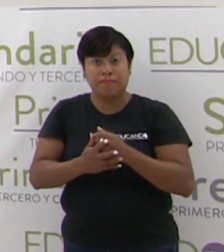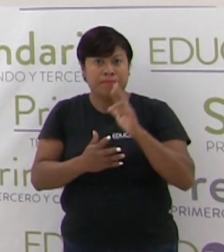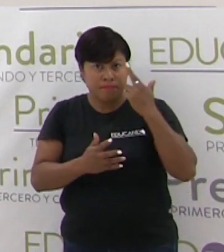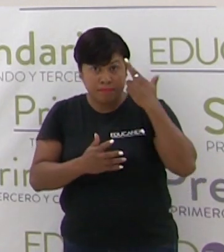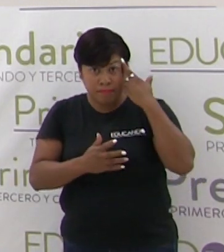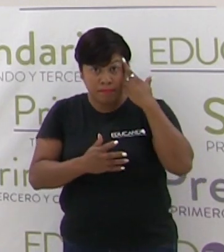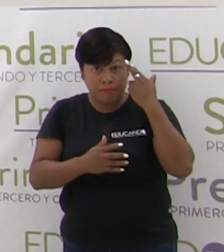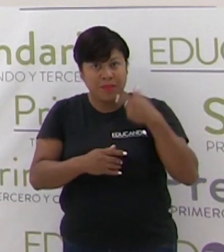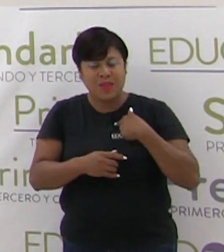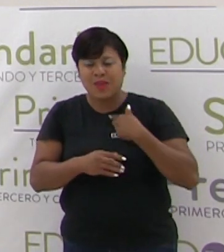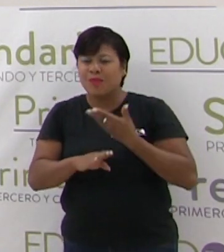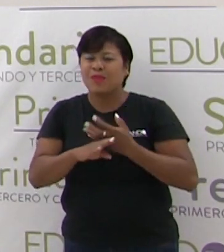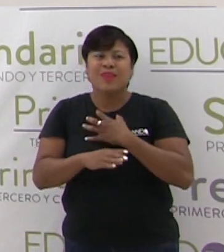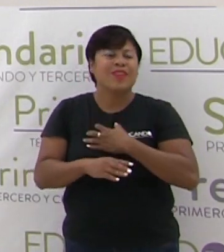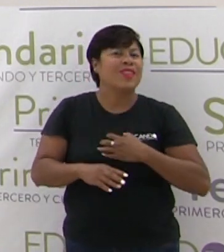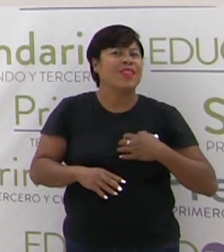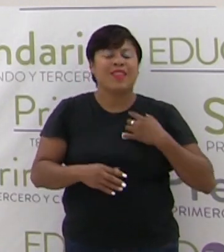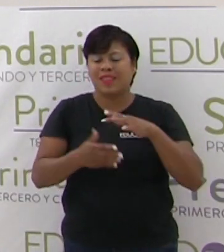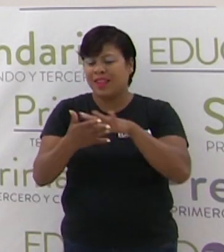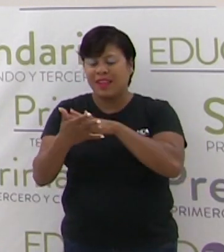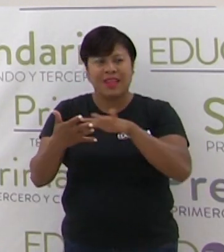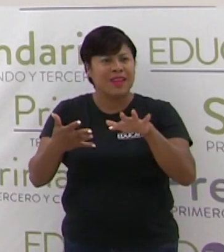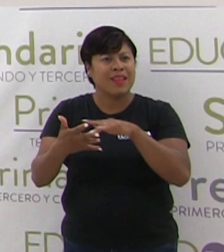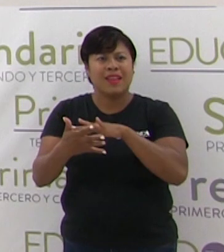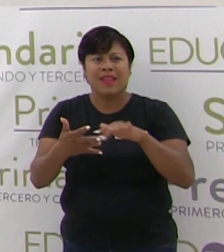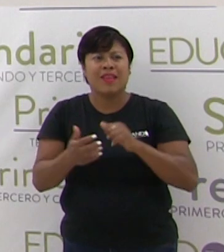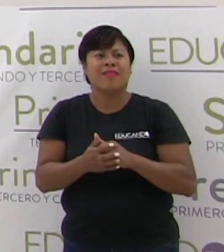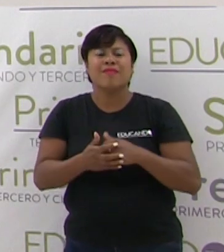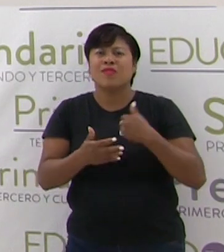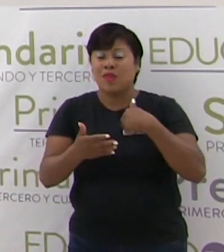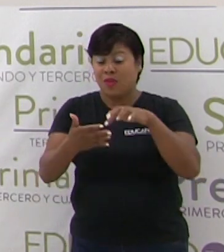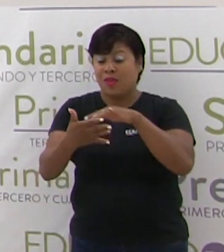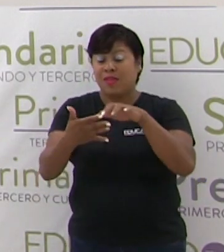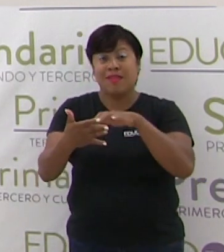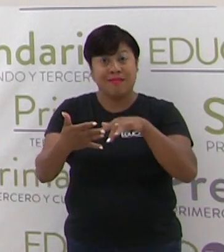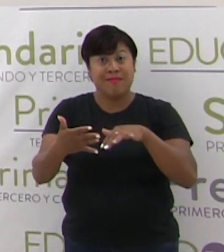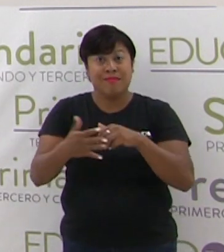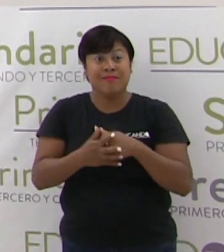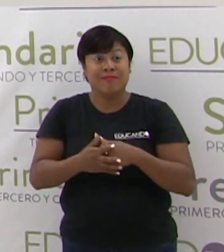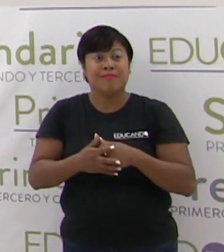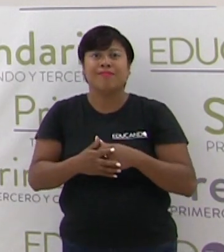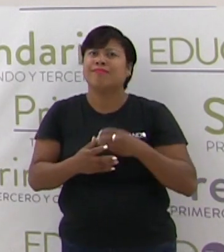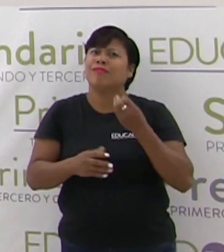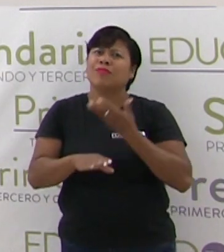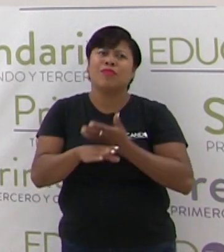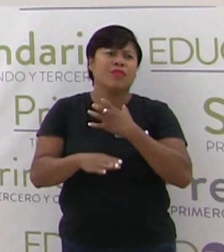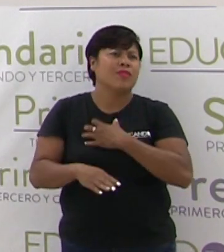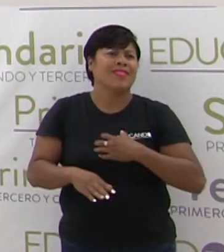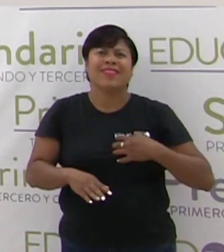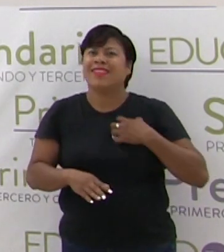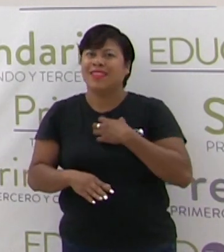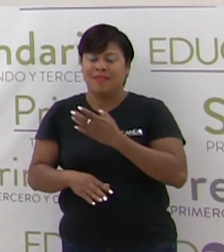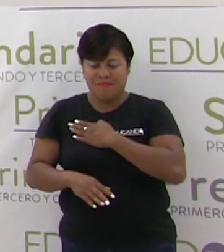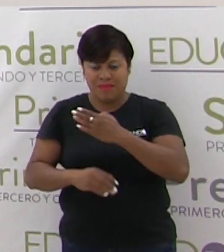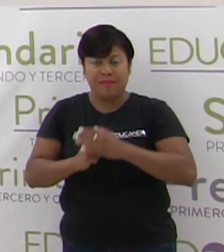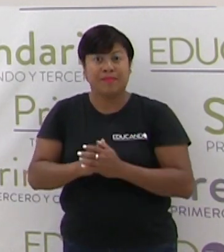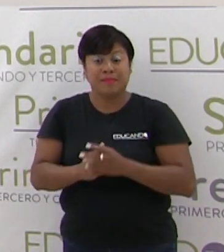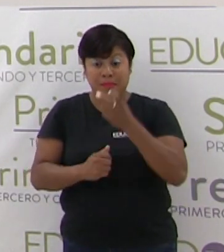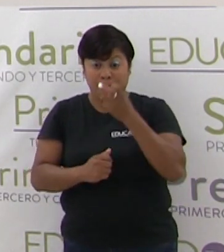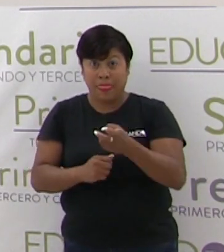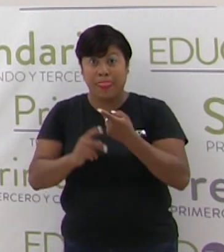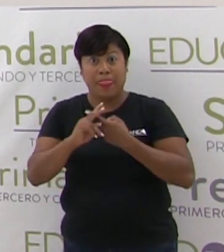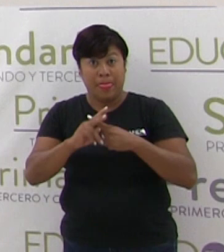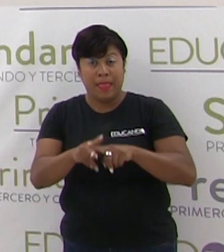se acuerdan que yo estaba muy emocionado en leerlos y les leí pues muy emocionado, ¿verdad? Bueno, entonces a partir de